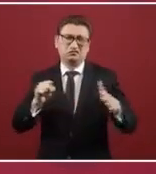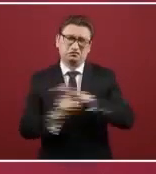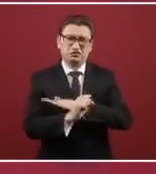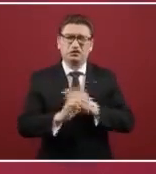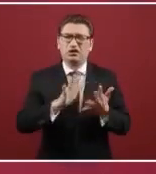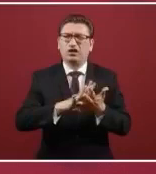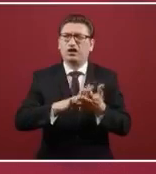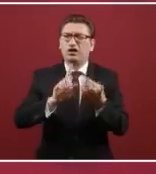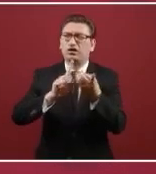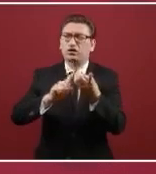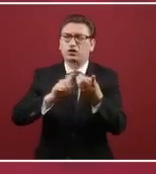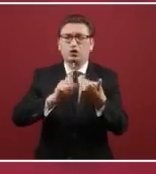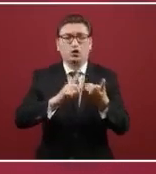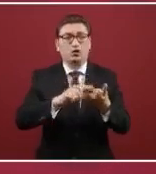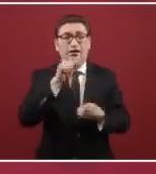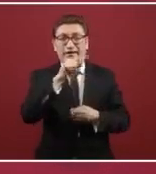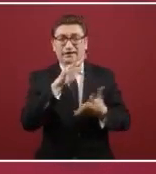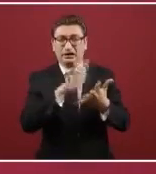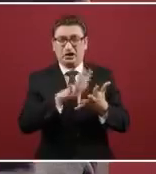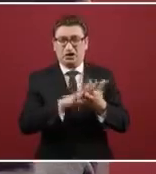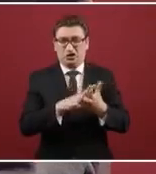cárceles de alta seguridad